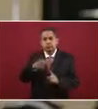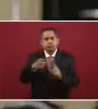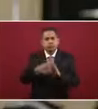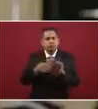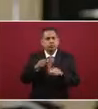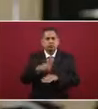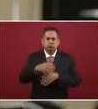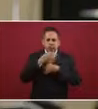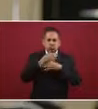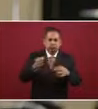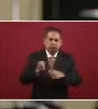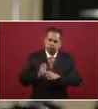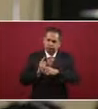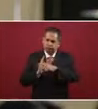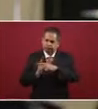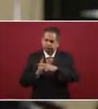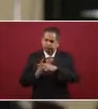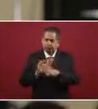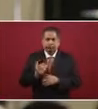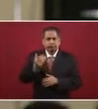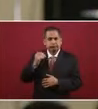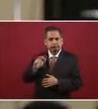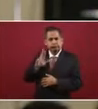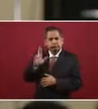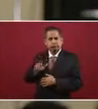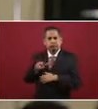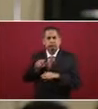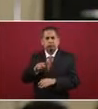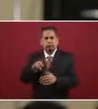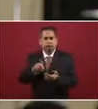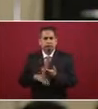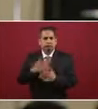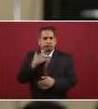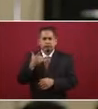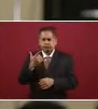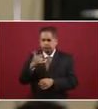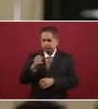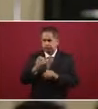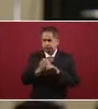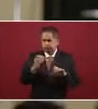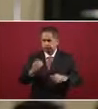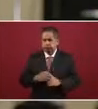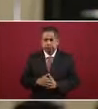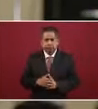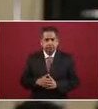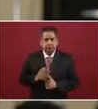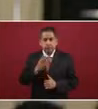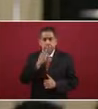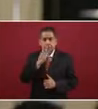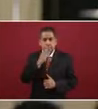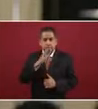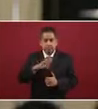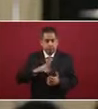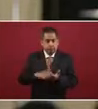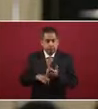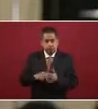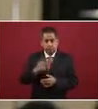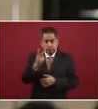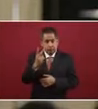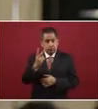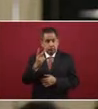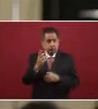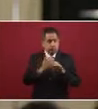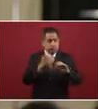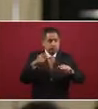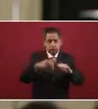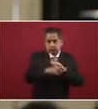el anuncio muy positivo que se hizo el pasado martes respecto al tema de los gasoductos. En Sonora tenemos 2 de esos 8 gasoductos. Ambos gasoductos